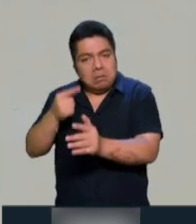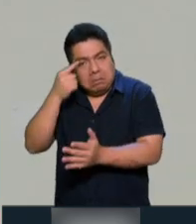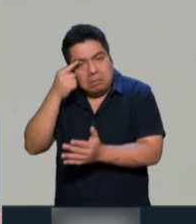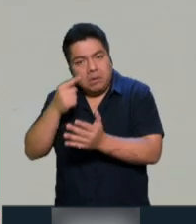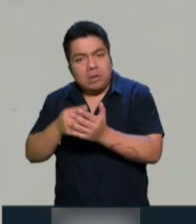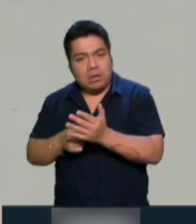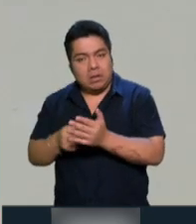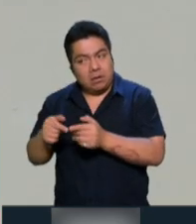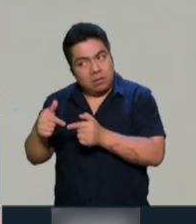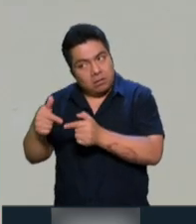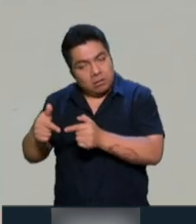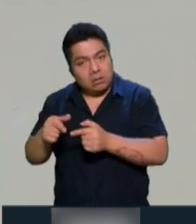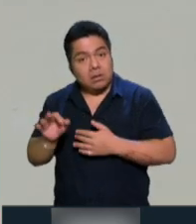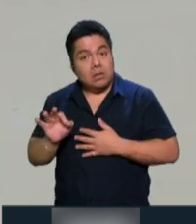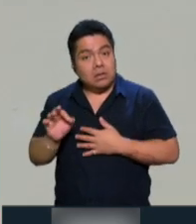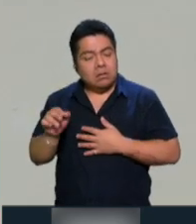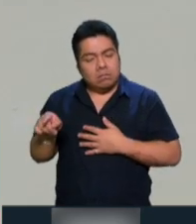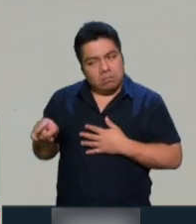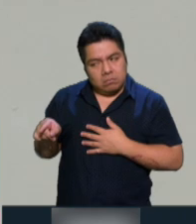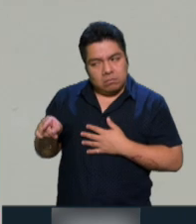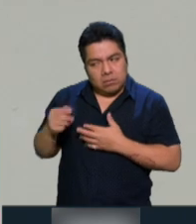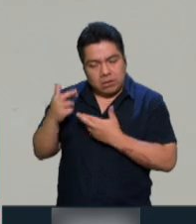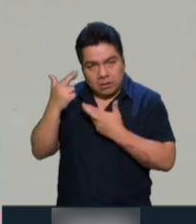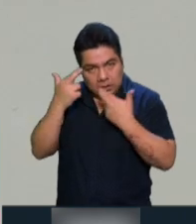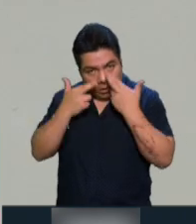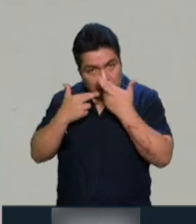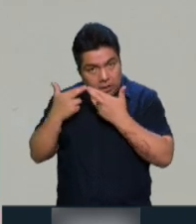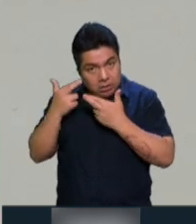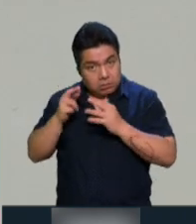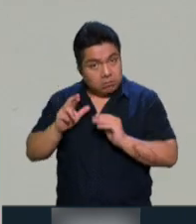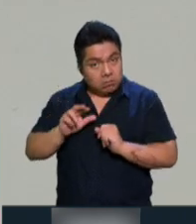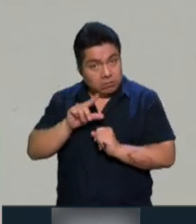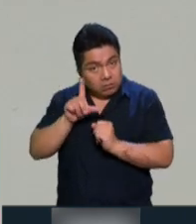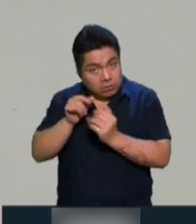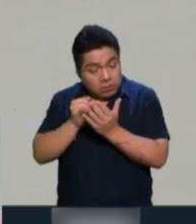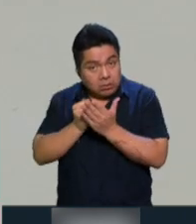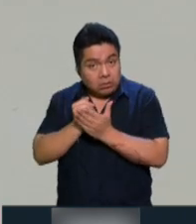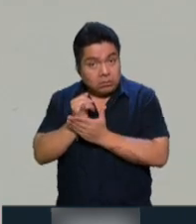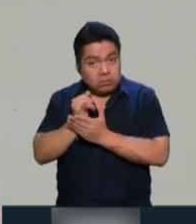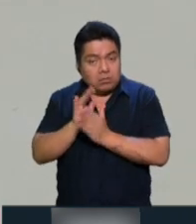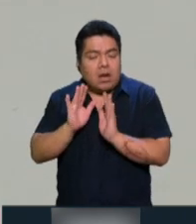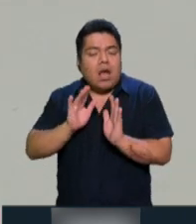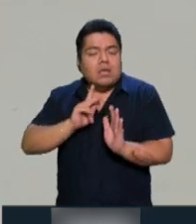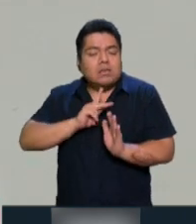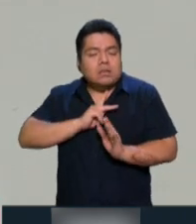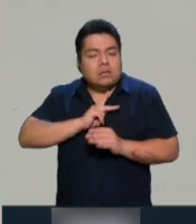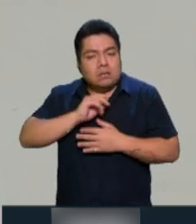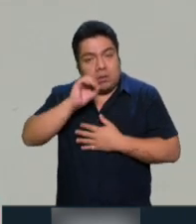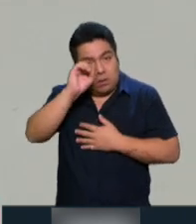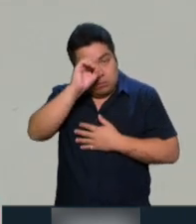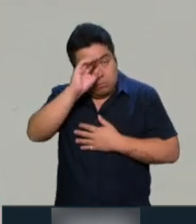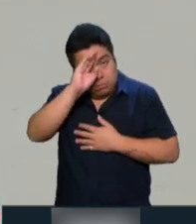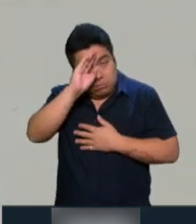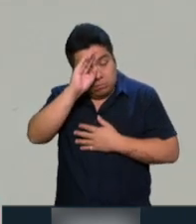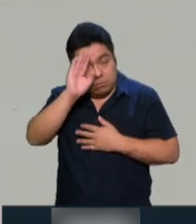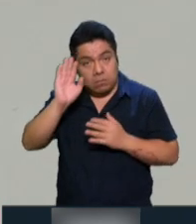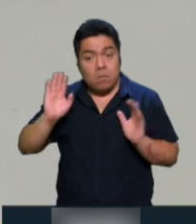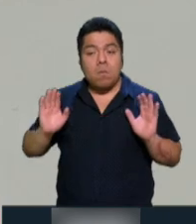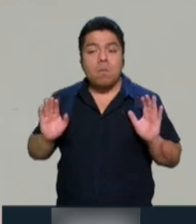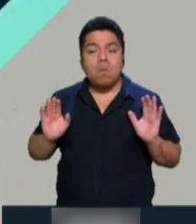obligan a revisar y a tomar una determinación. Esa es mi percepción.